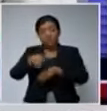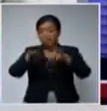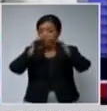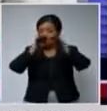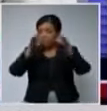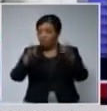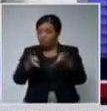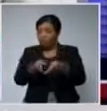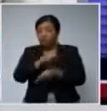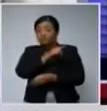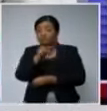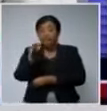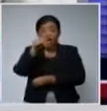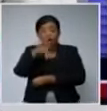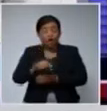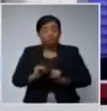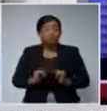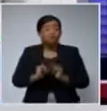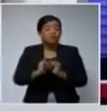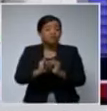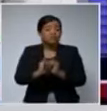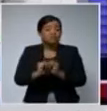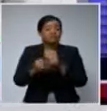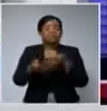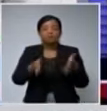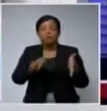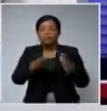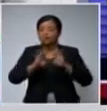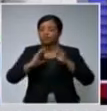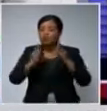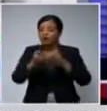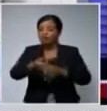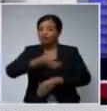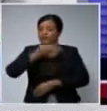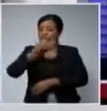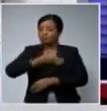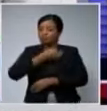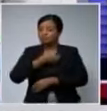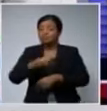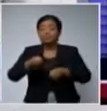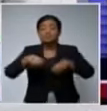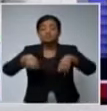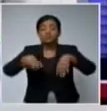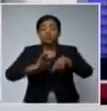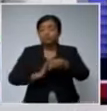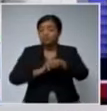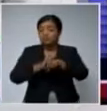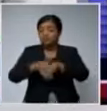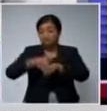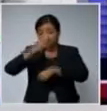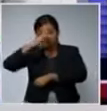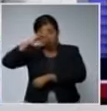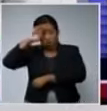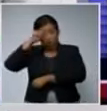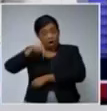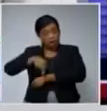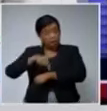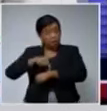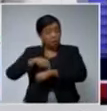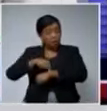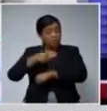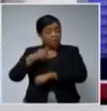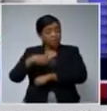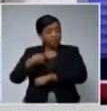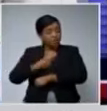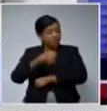ha tenido hoy una información pormenorizada sobre la situación epidemiológica en el país. A esta hora siempre dejarle saber nuestro